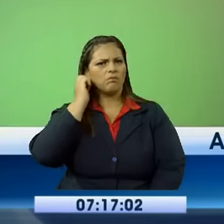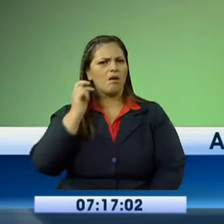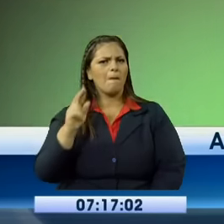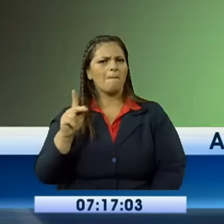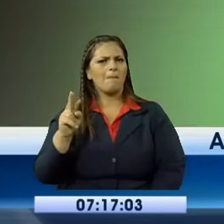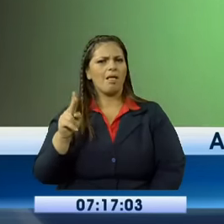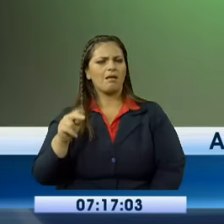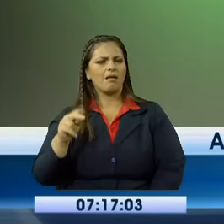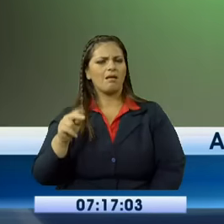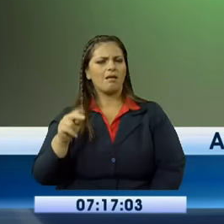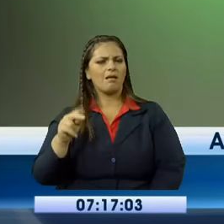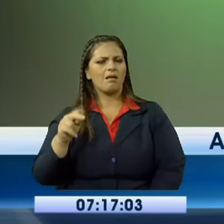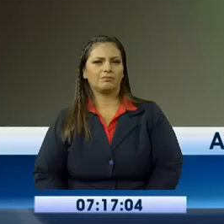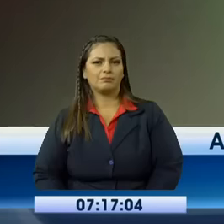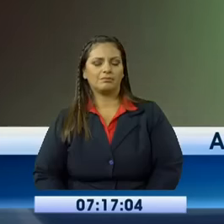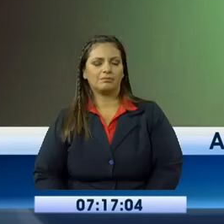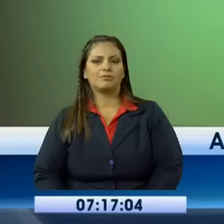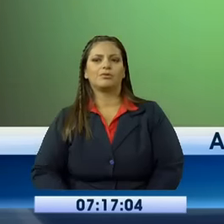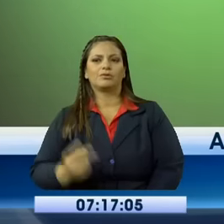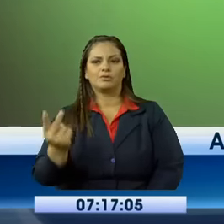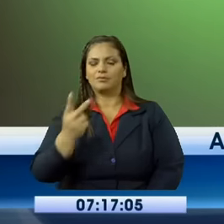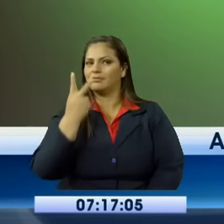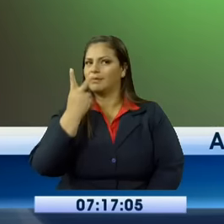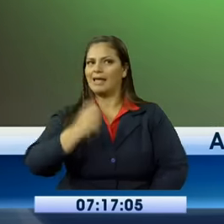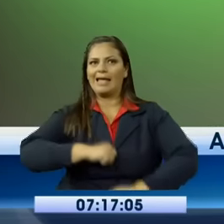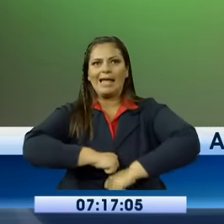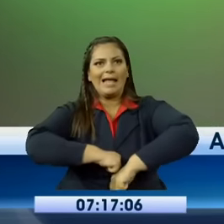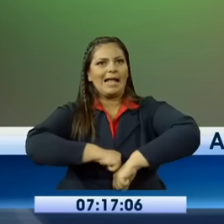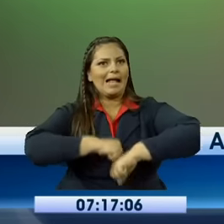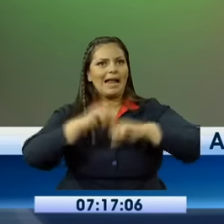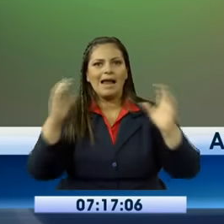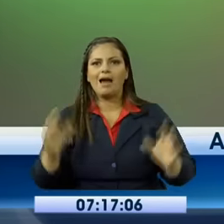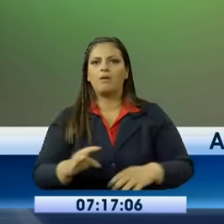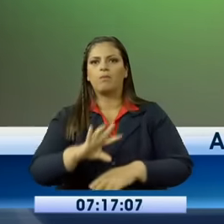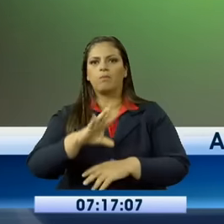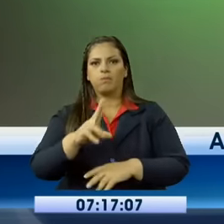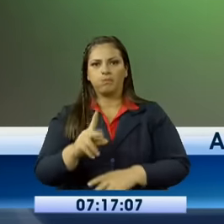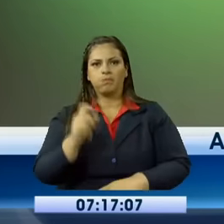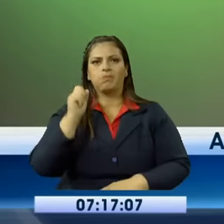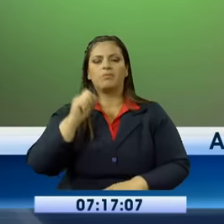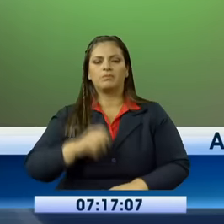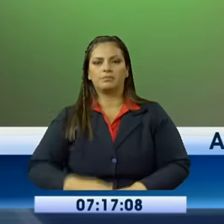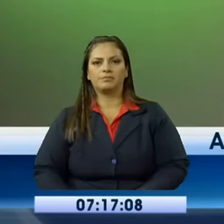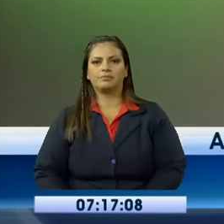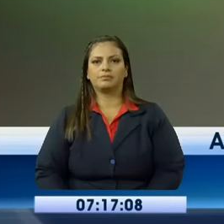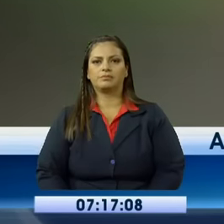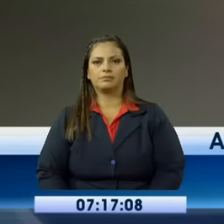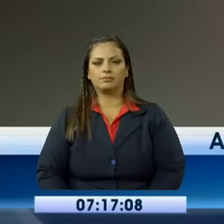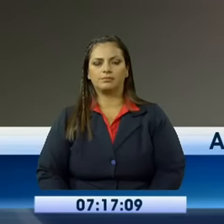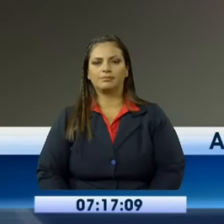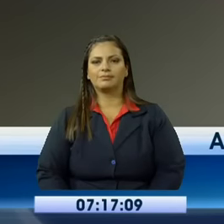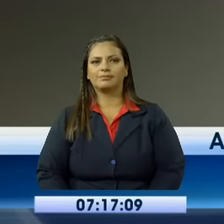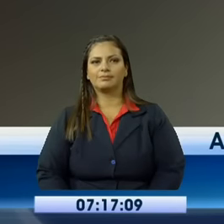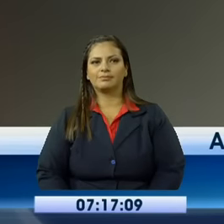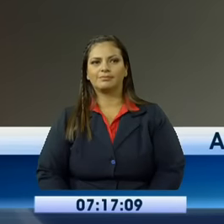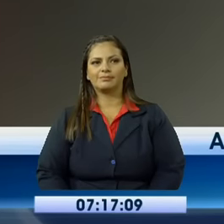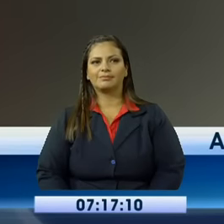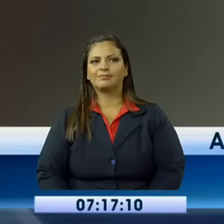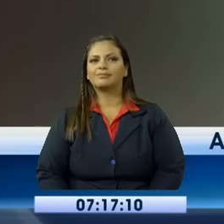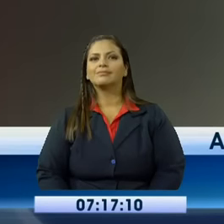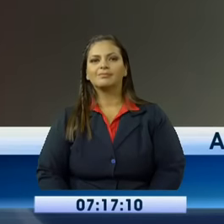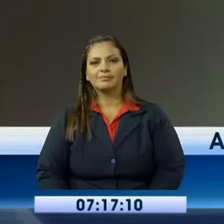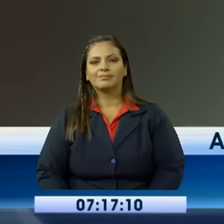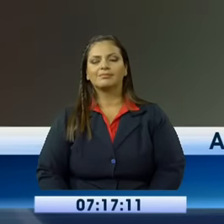aquí no podemos hablar de presuntos. No, este video muestra la evidencia contundente de que entraron a